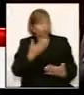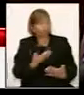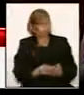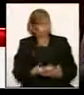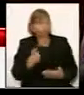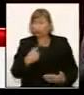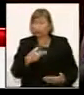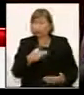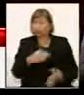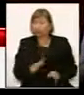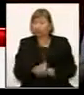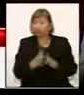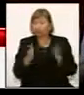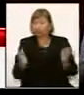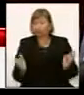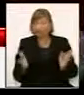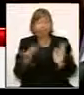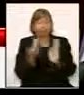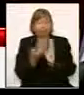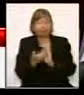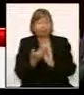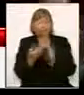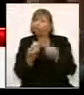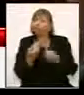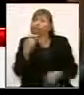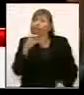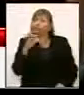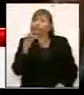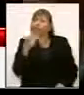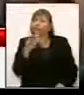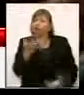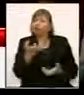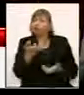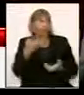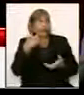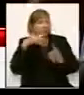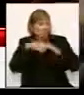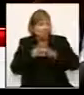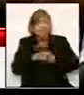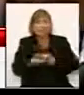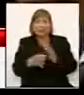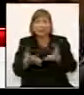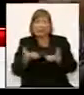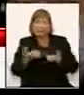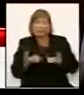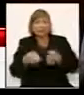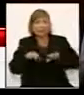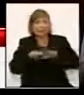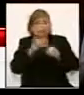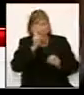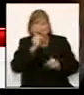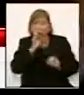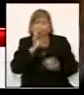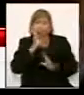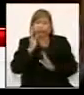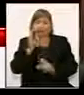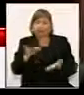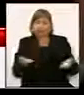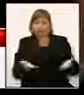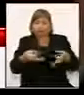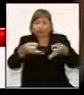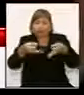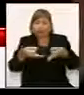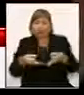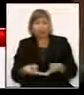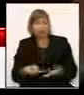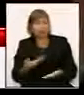está abriendo las puertas, ya que siempre hemos querido tener esta audiencia. Entonces, si bien es cierto, hay